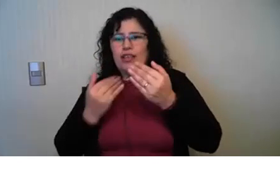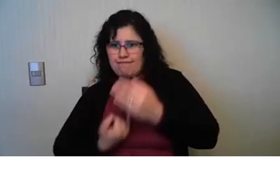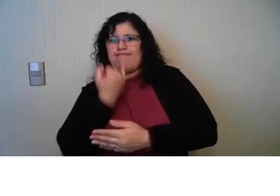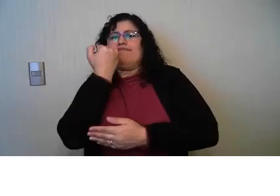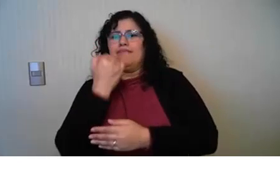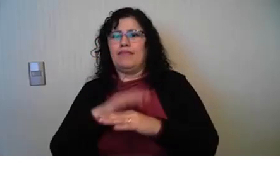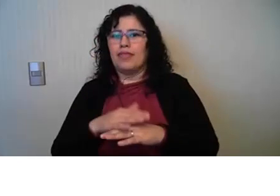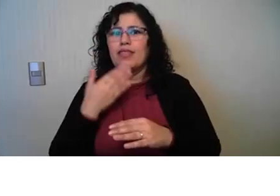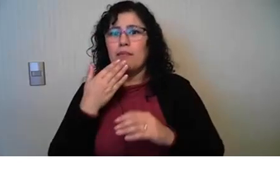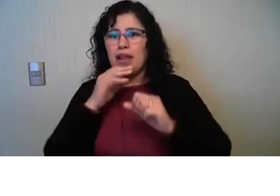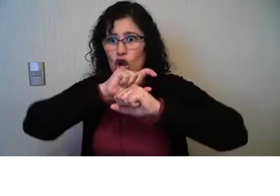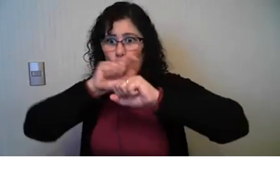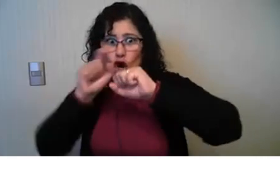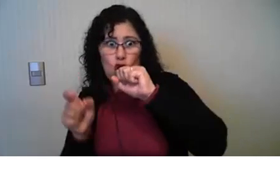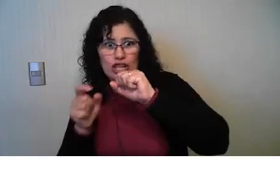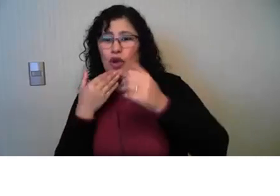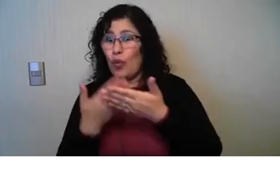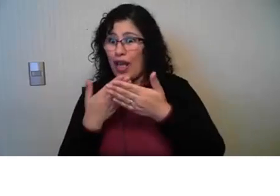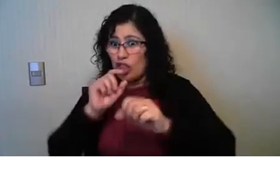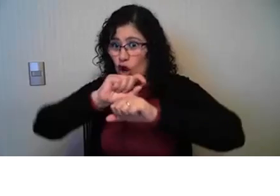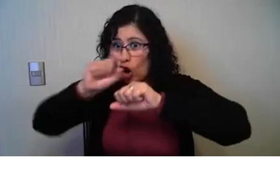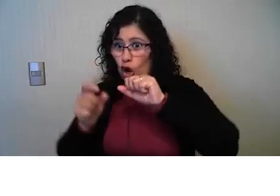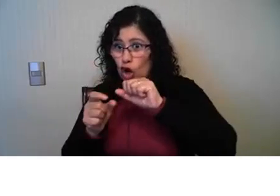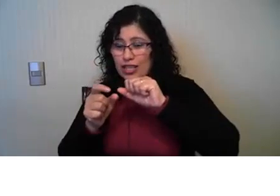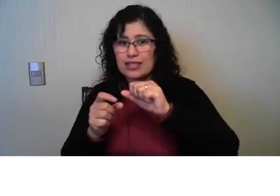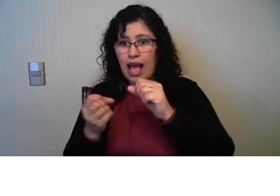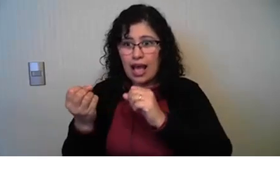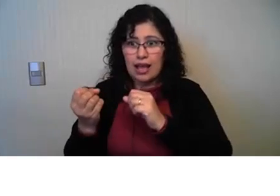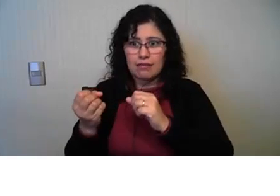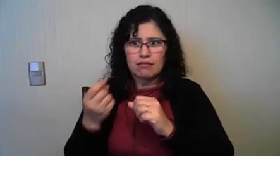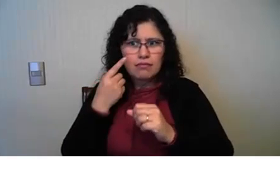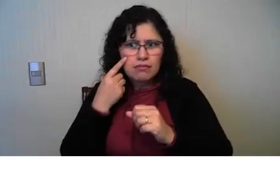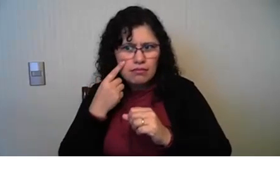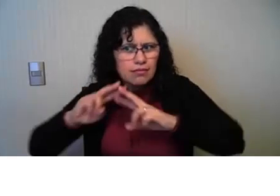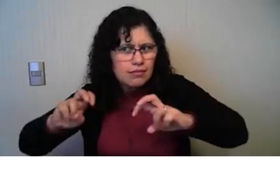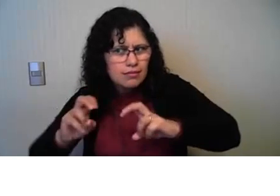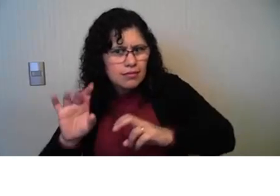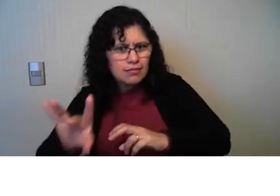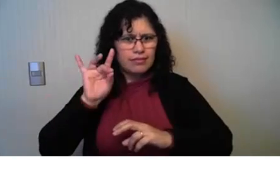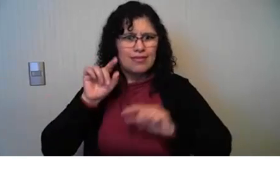Y aparece ahí, cuando aparece la corteza, aparece el neocerebelo.